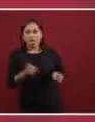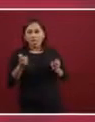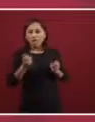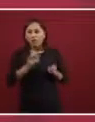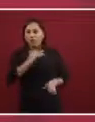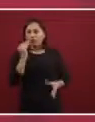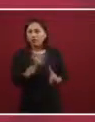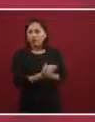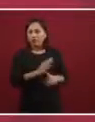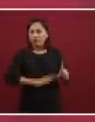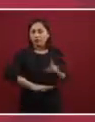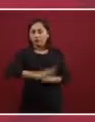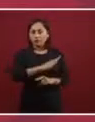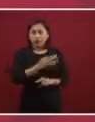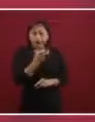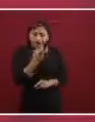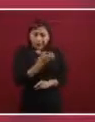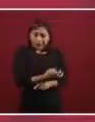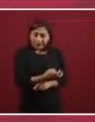Va a ser